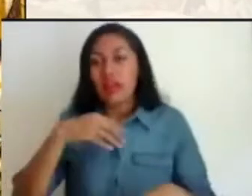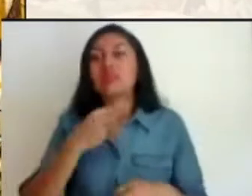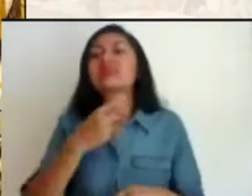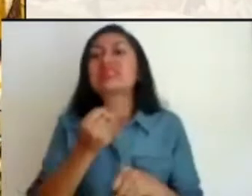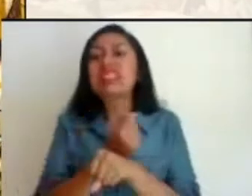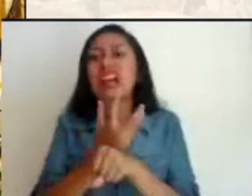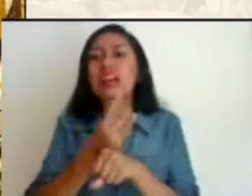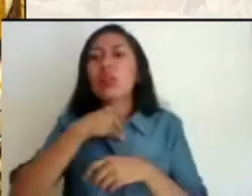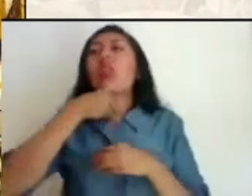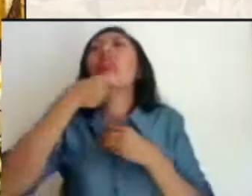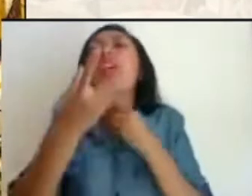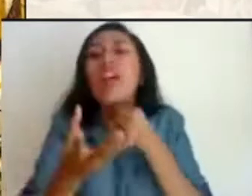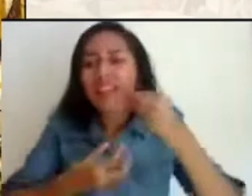enfermos.